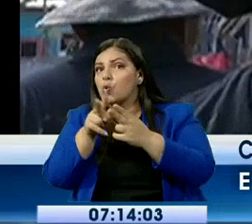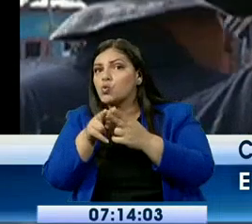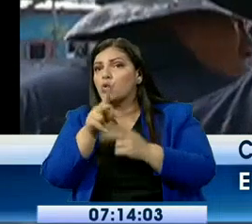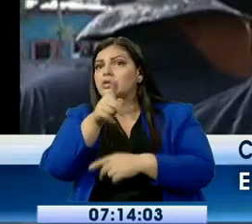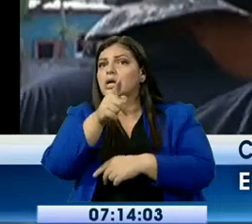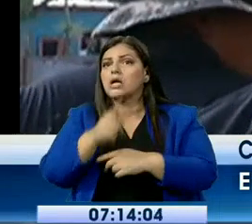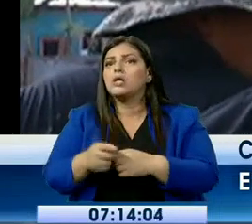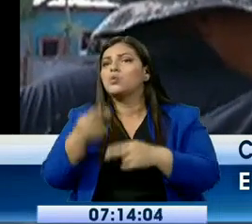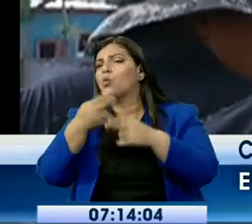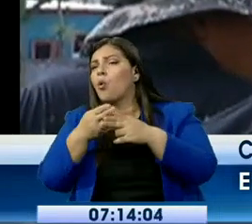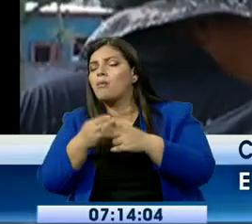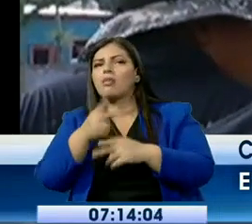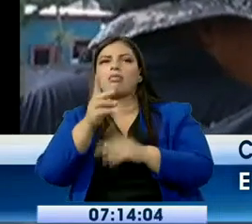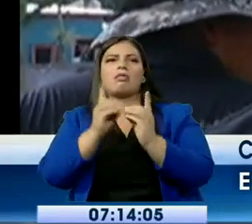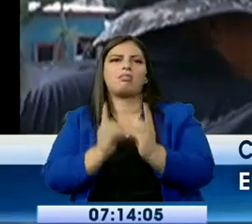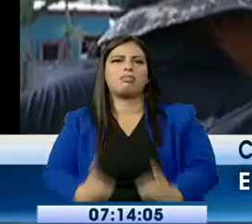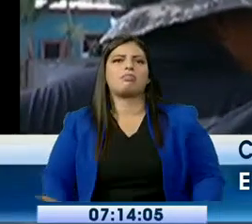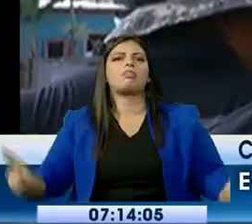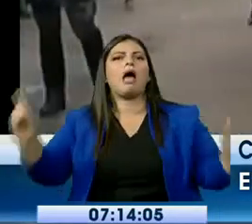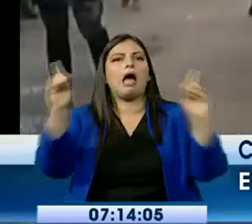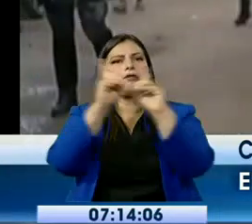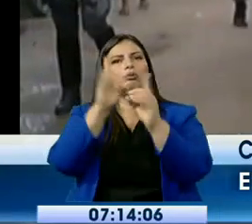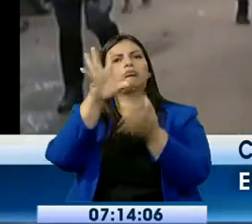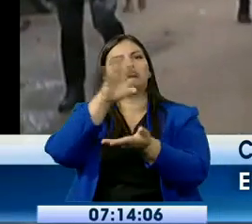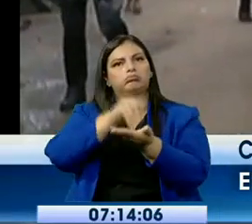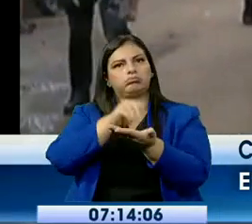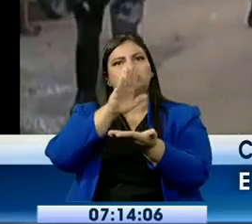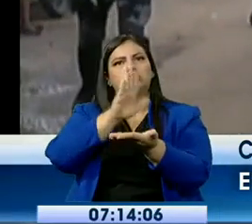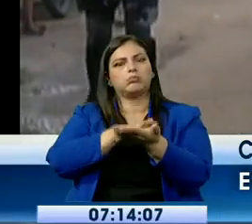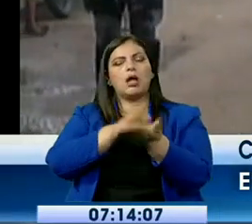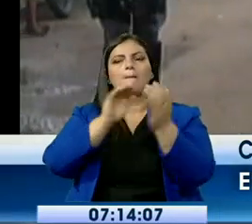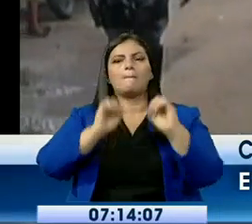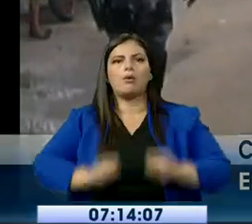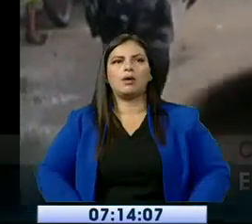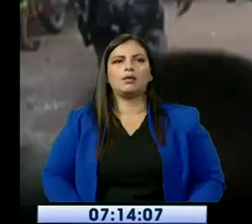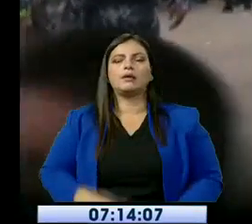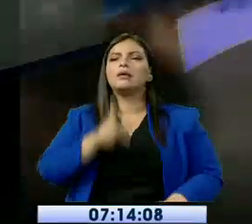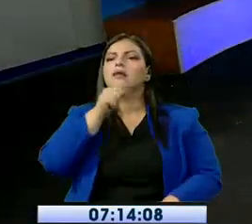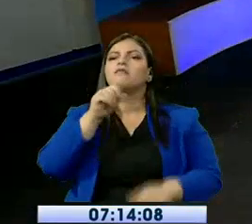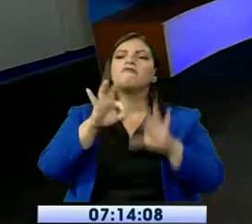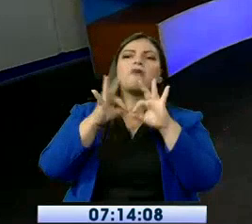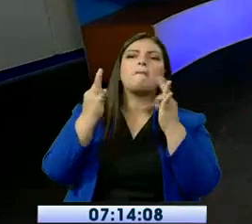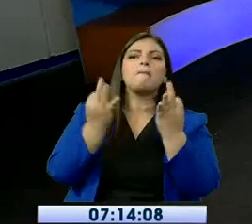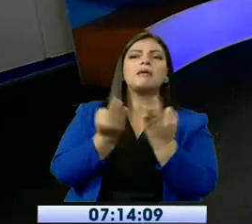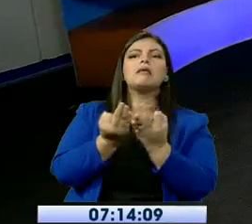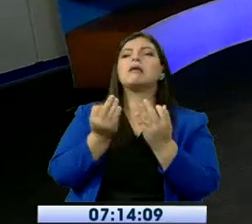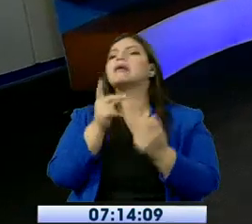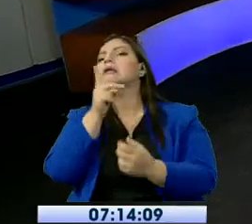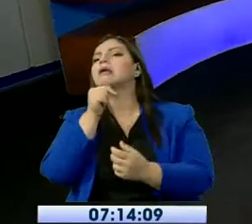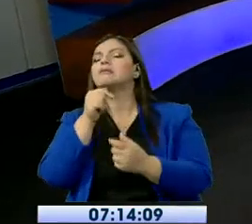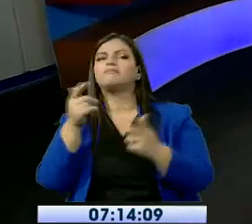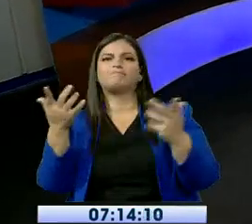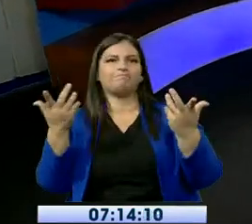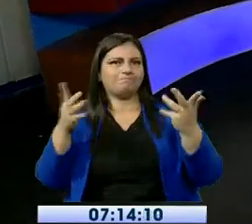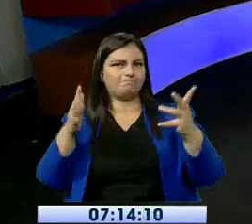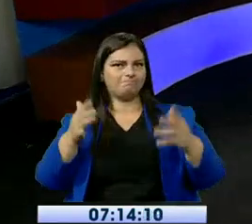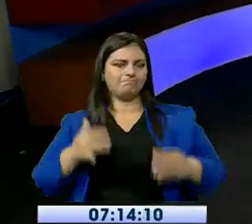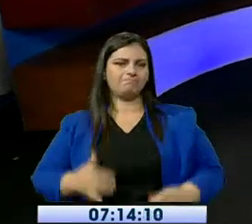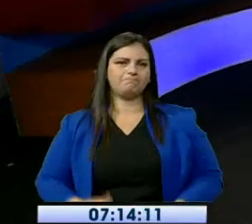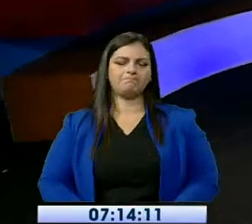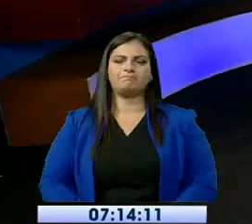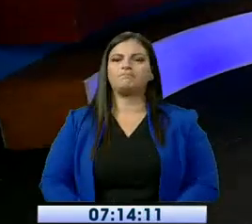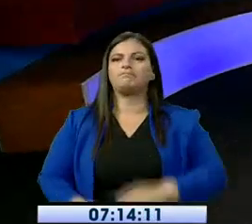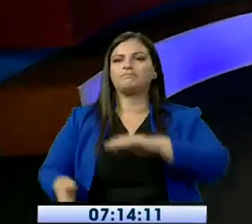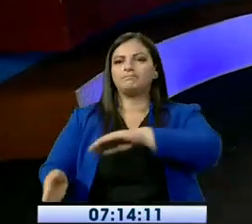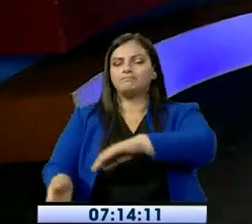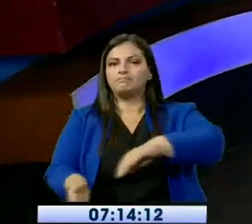porque hasta el momento no existe ni familiar alguno. Informó Julio César Saone. Y luego de 4 días de búsqueda, hallan